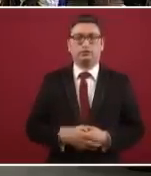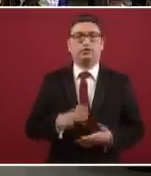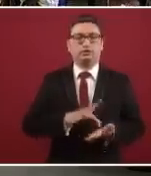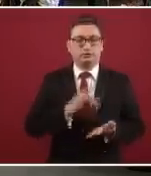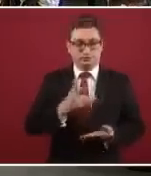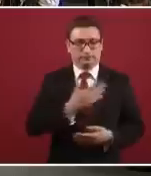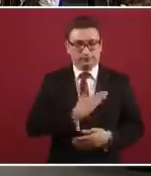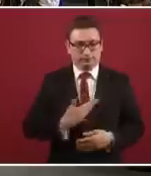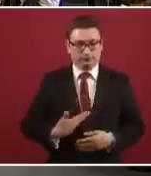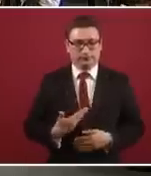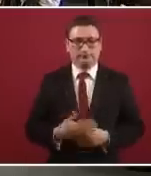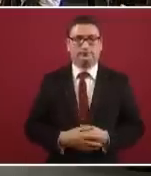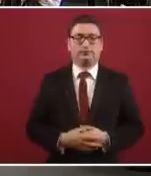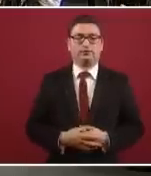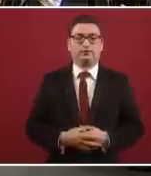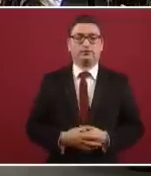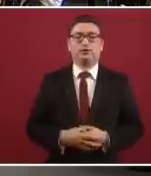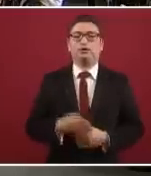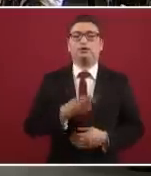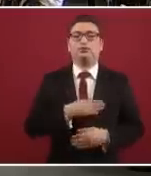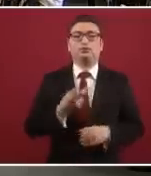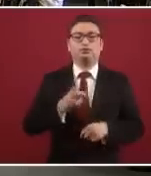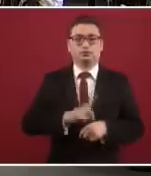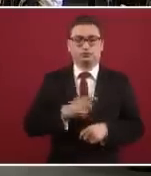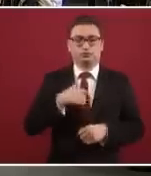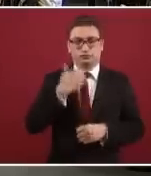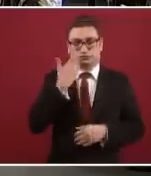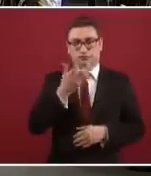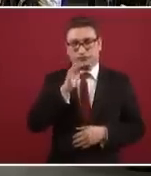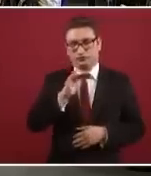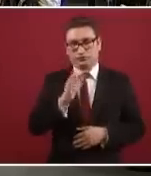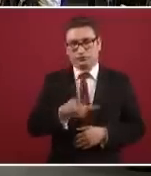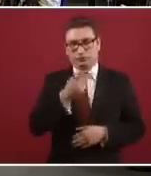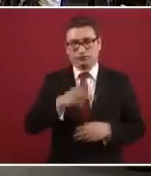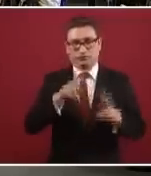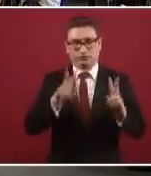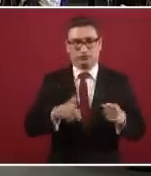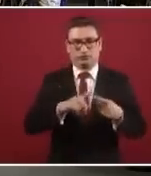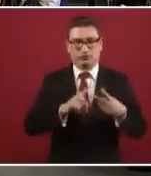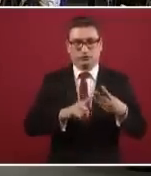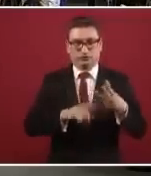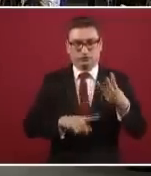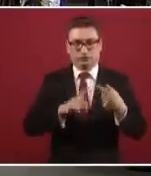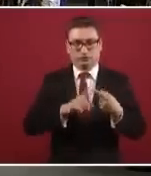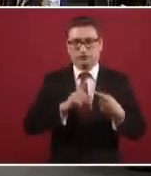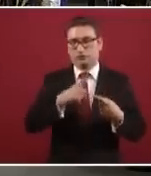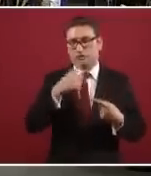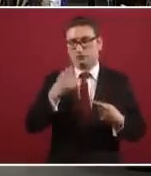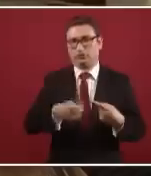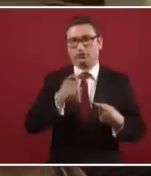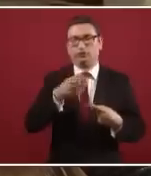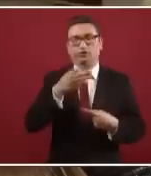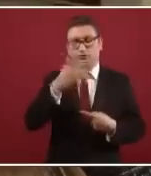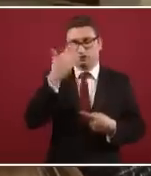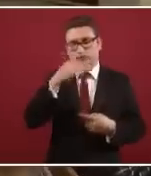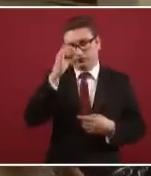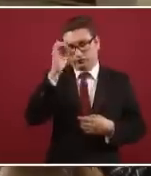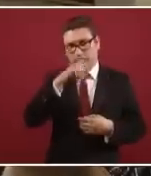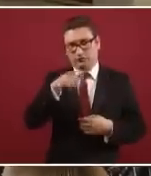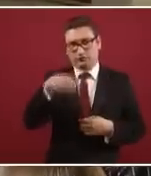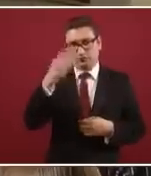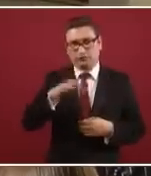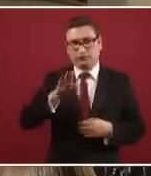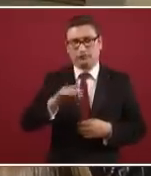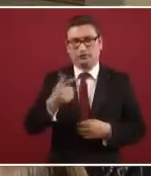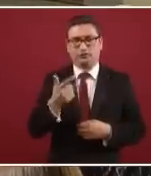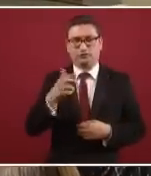Gracias, presidente. Buenos días. Quisiera consultarle sobre tres temas. El primero, quisiera conocer su opinión sobre las pesquisas que inició la Fiscalía General